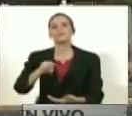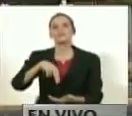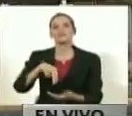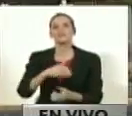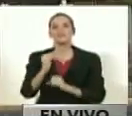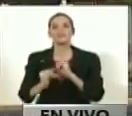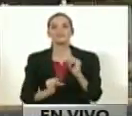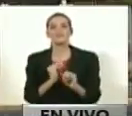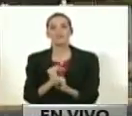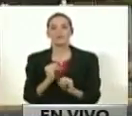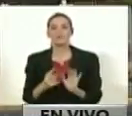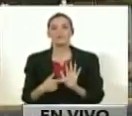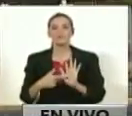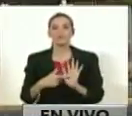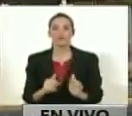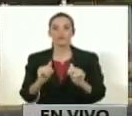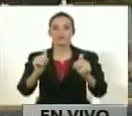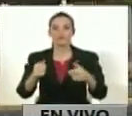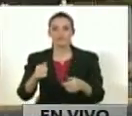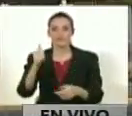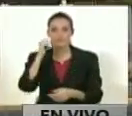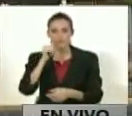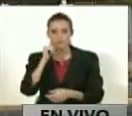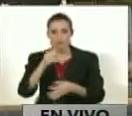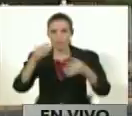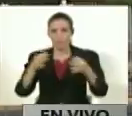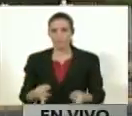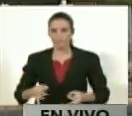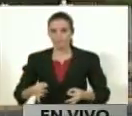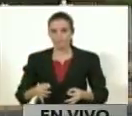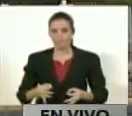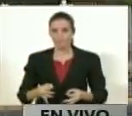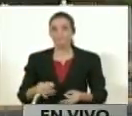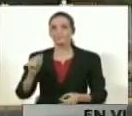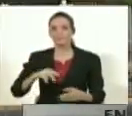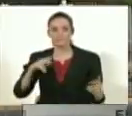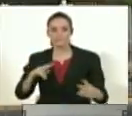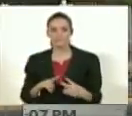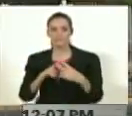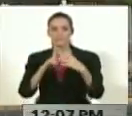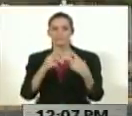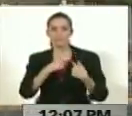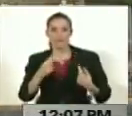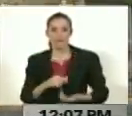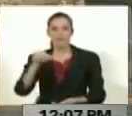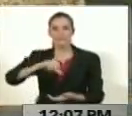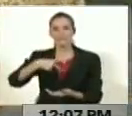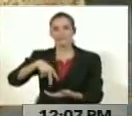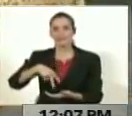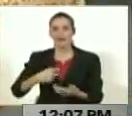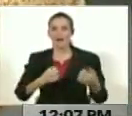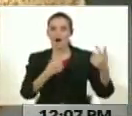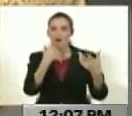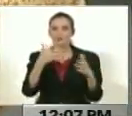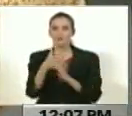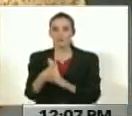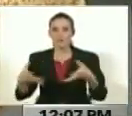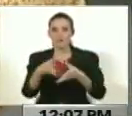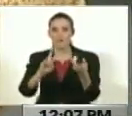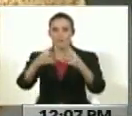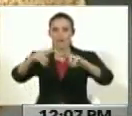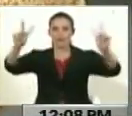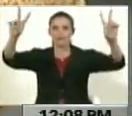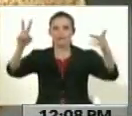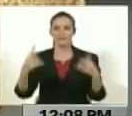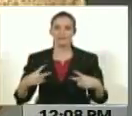En escena y van a iniciar este sábado justamente este encuentro. Corazón salsero del Movimiento por la Paz y